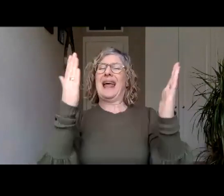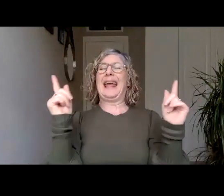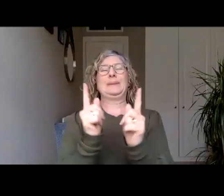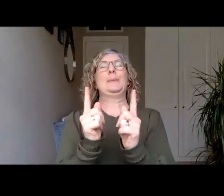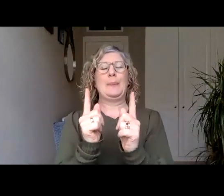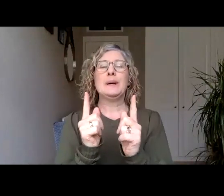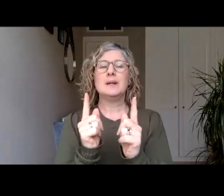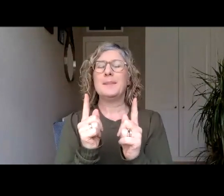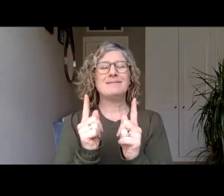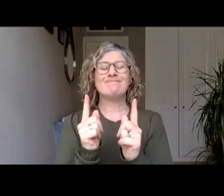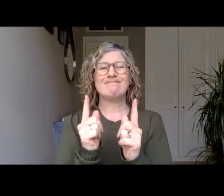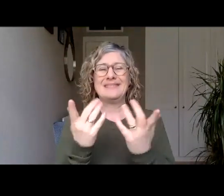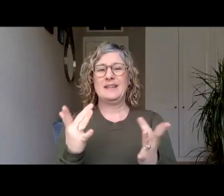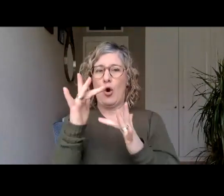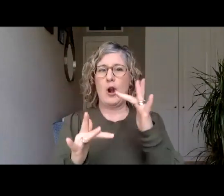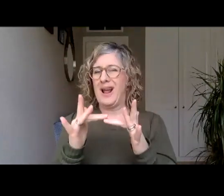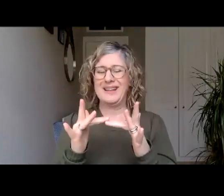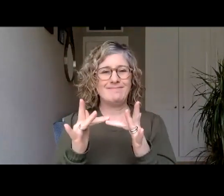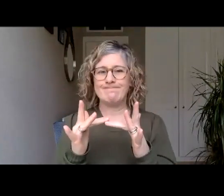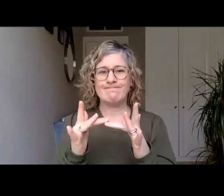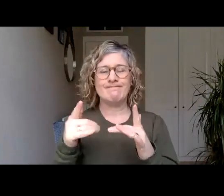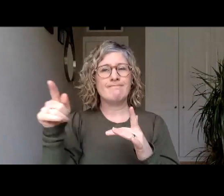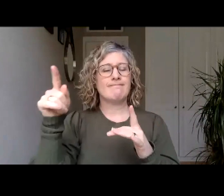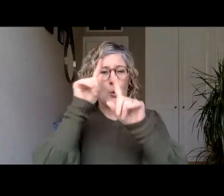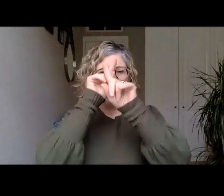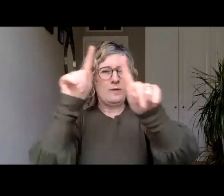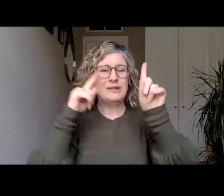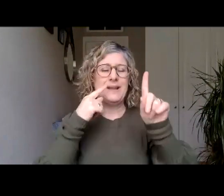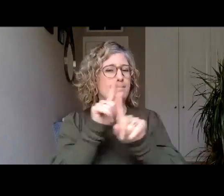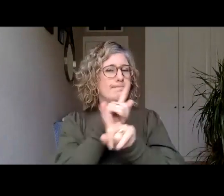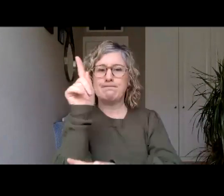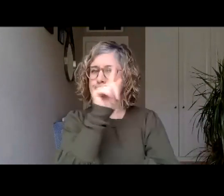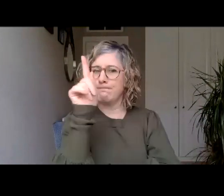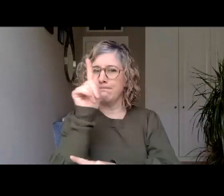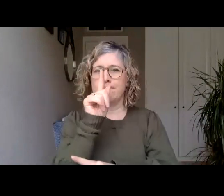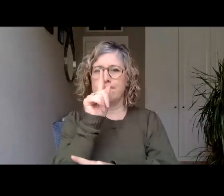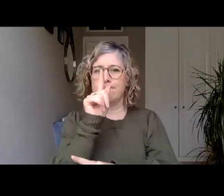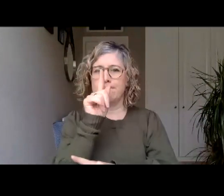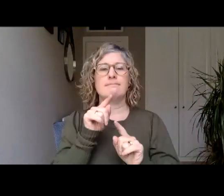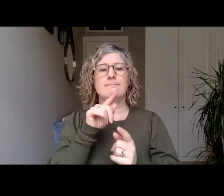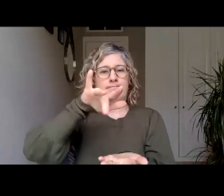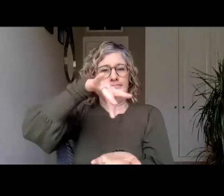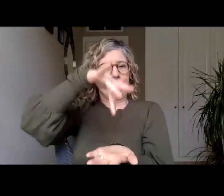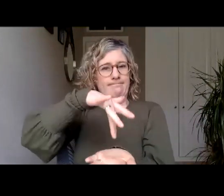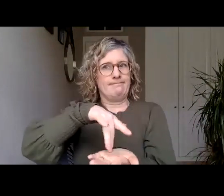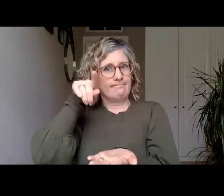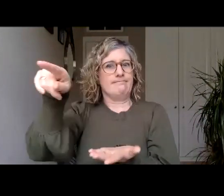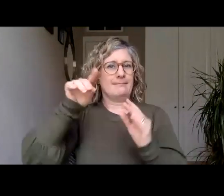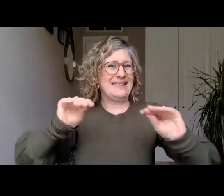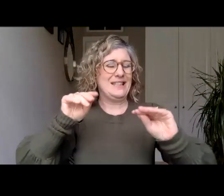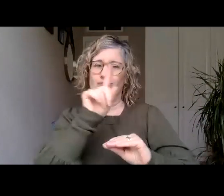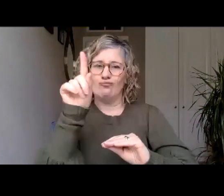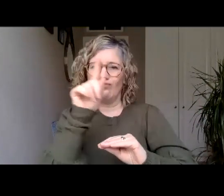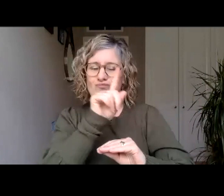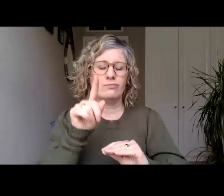en este corpus. Este breve curso lo ideamos principalmente a 5 días,